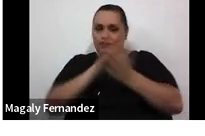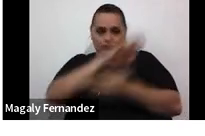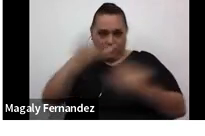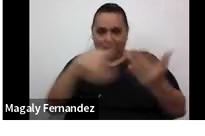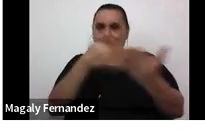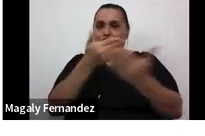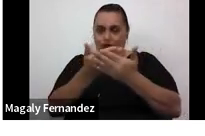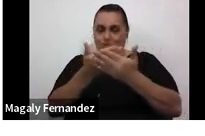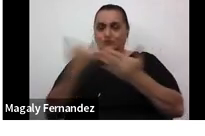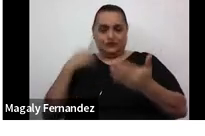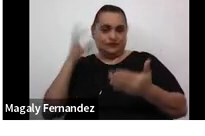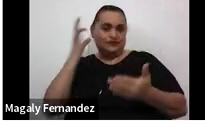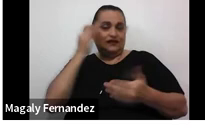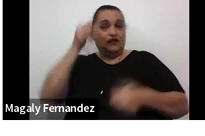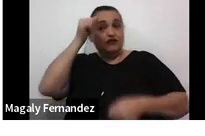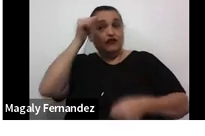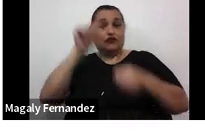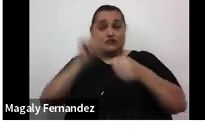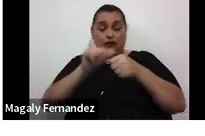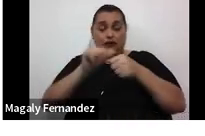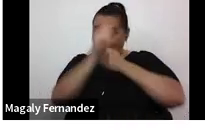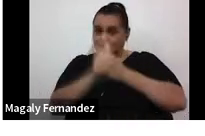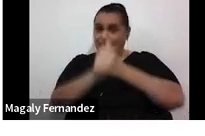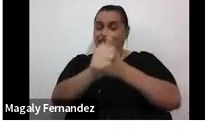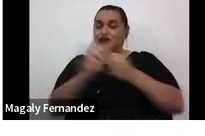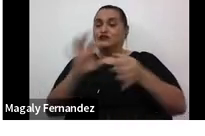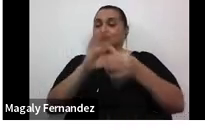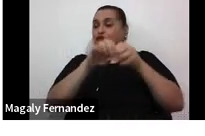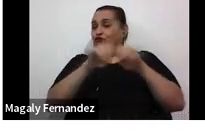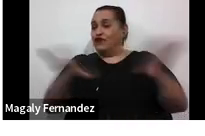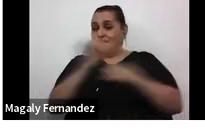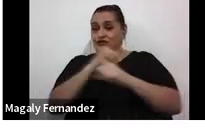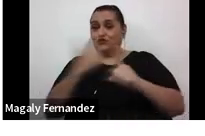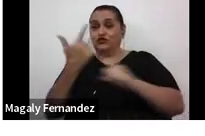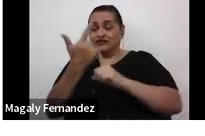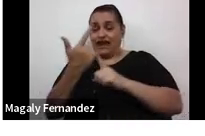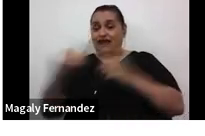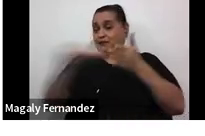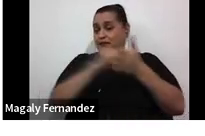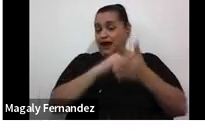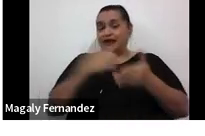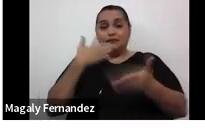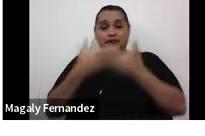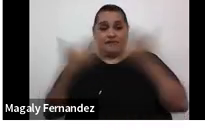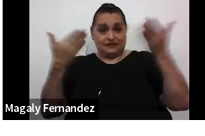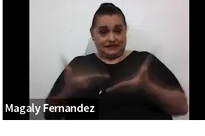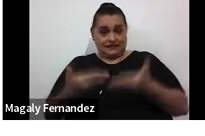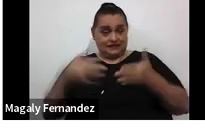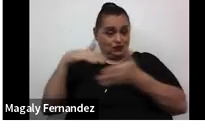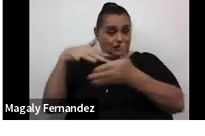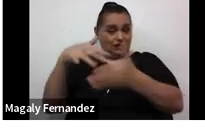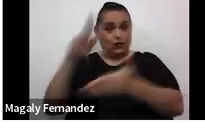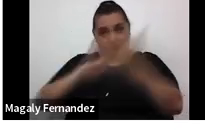todas Les recordamos seguirnos en nuestras redes sociales en la página de bienestar estudiantil de la universidad